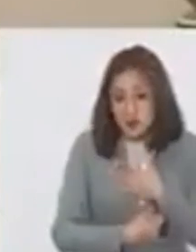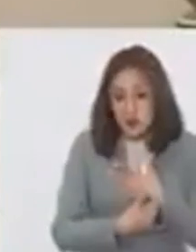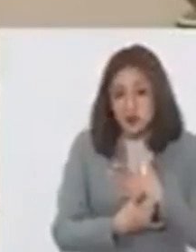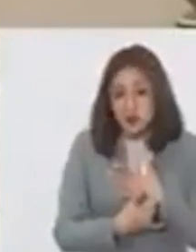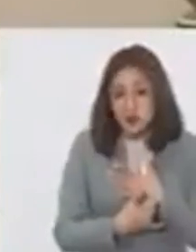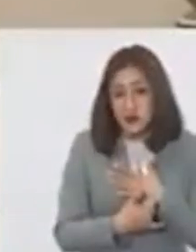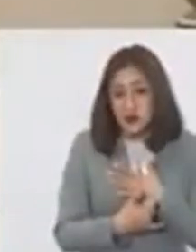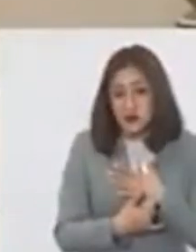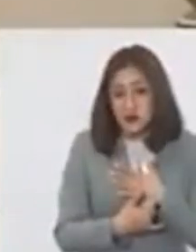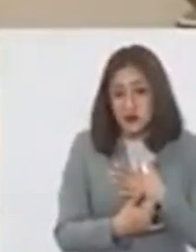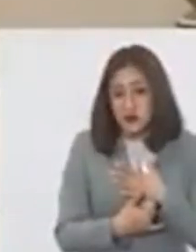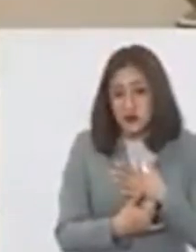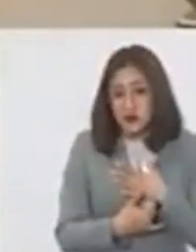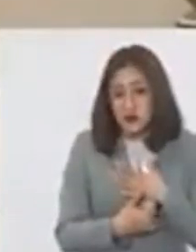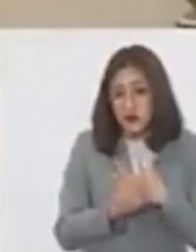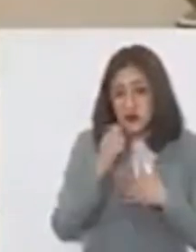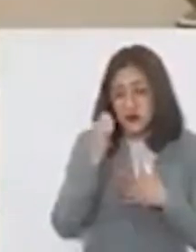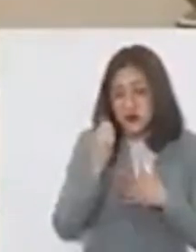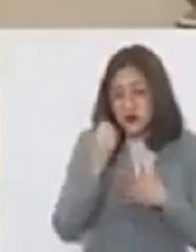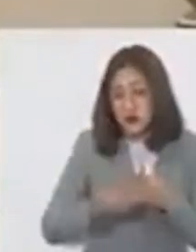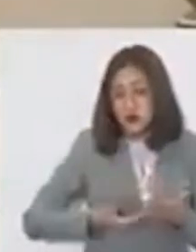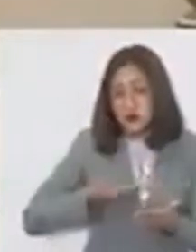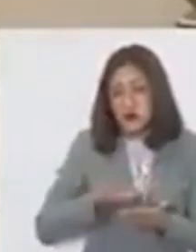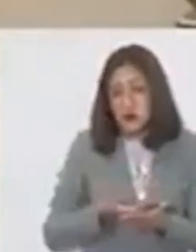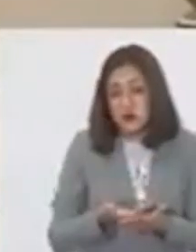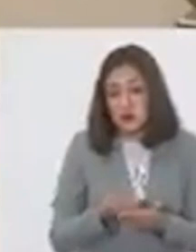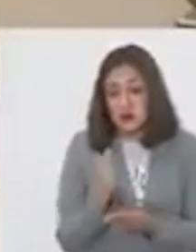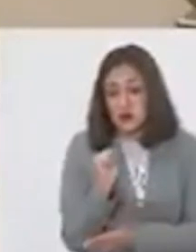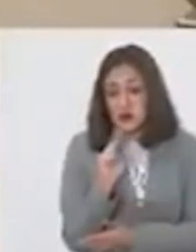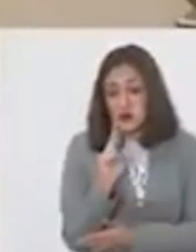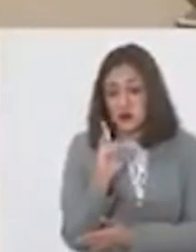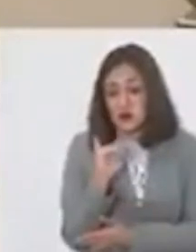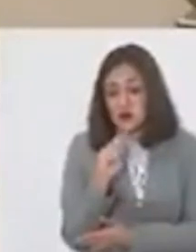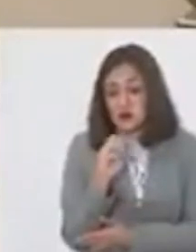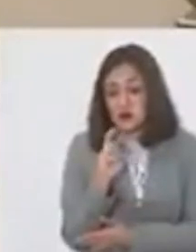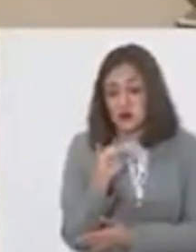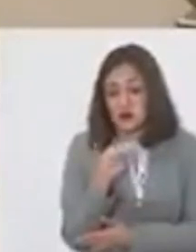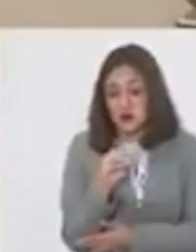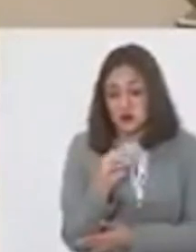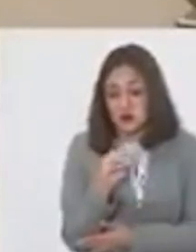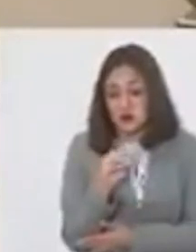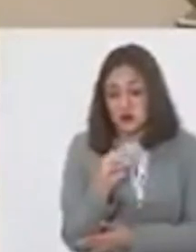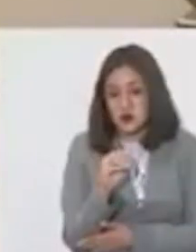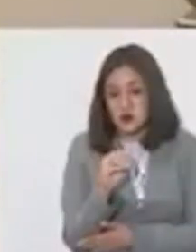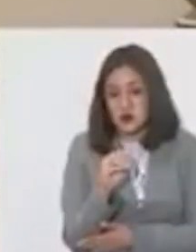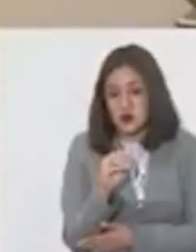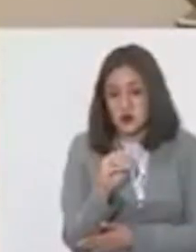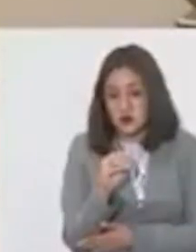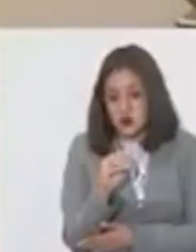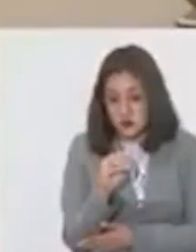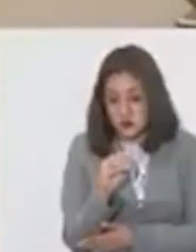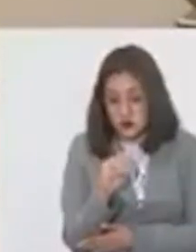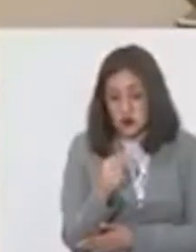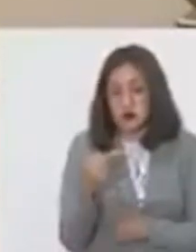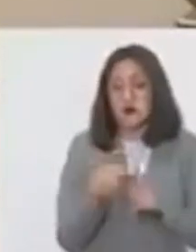y es que durante la semana se difundió una noticia en la que se aseguraba que iba a haber una nueva Arena Puebla para